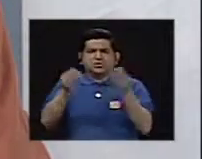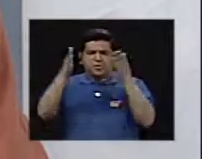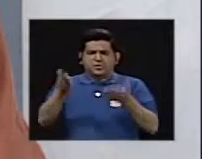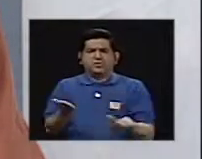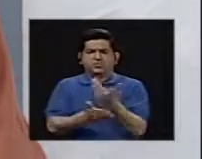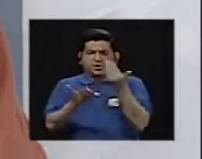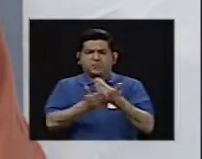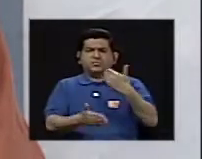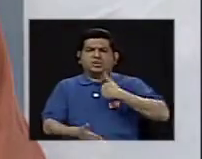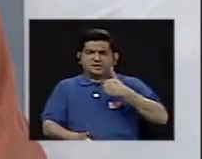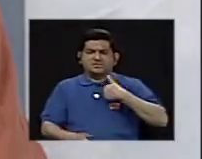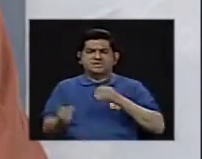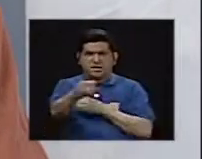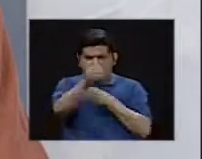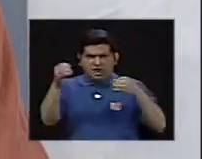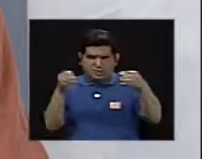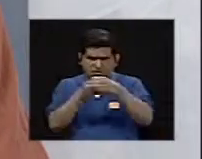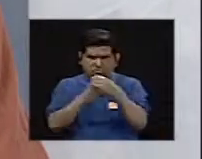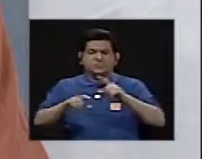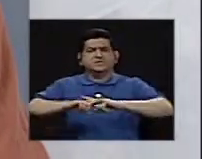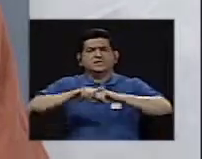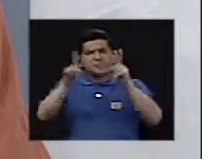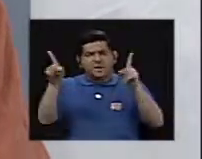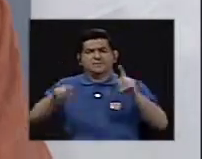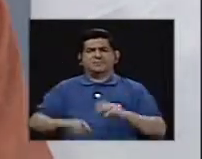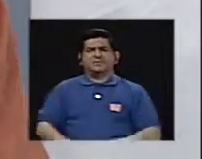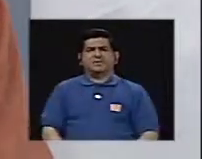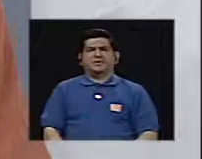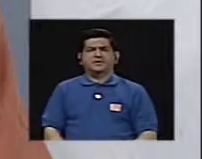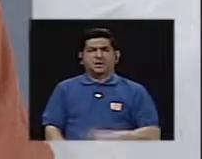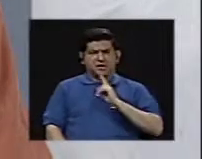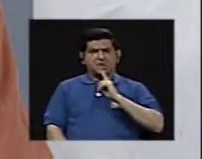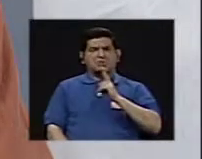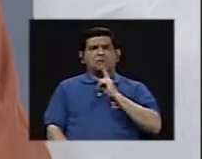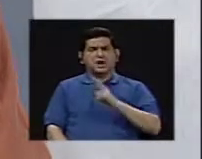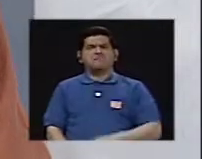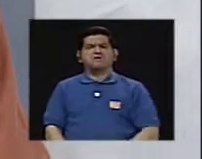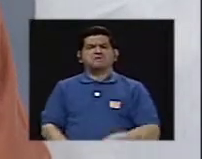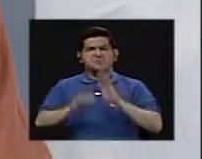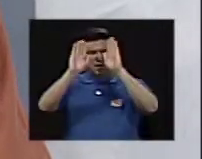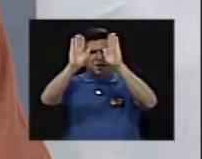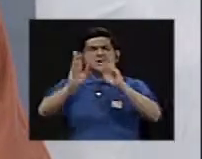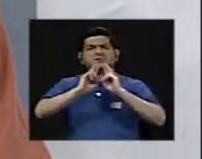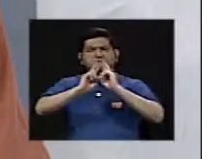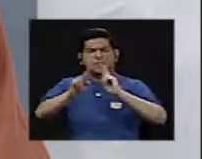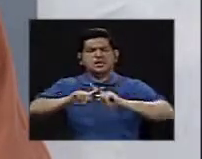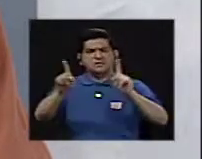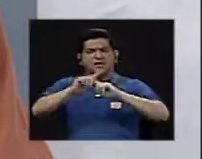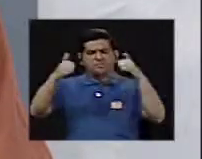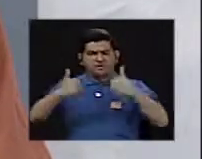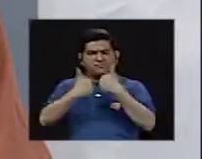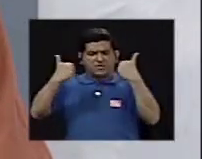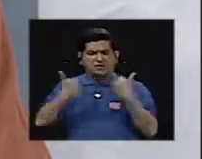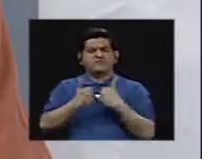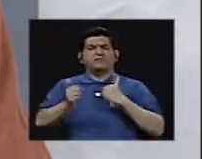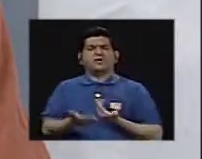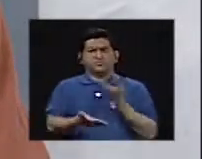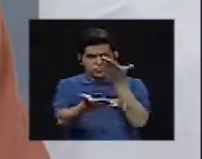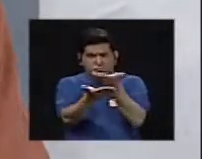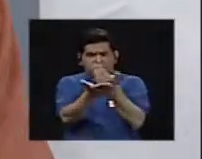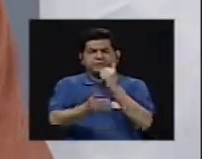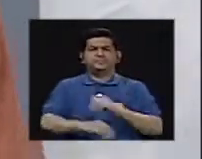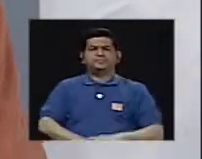nuevas que tenemos en la oficina, pero la verdad que ha dado una excelente respuesta a los diferentes retos que le hemos planteado,